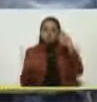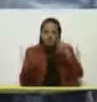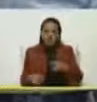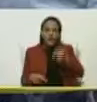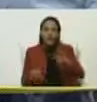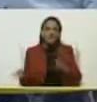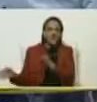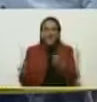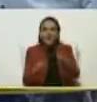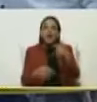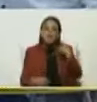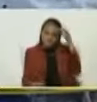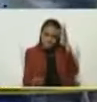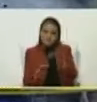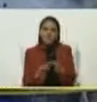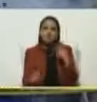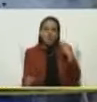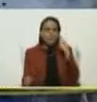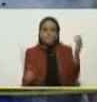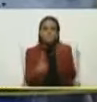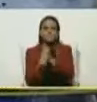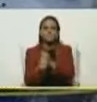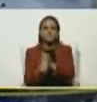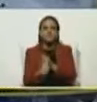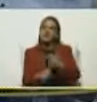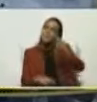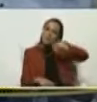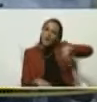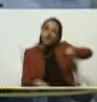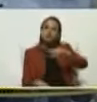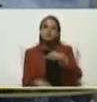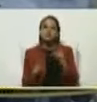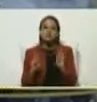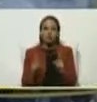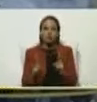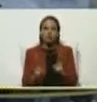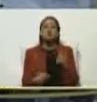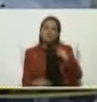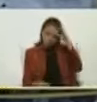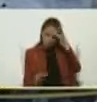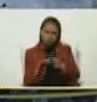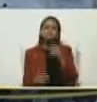camino que está fijado para nosotros. Y así lo creo.